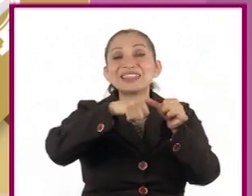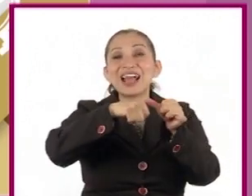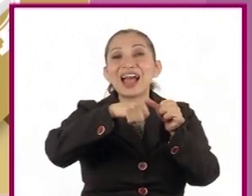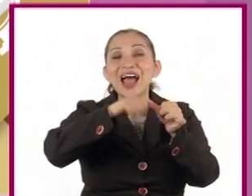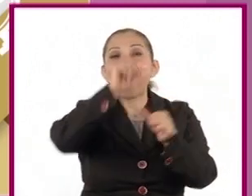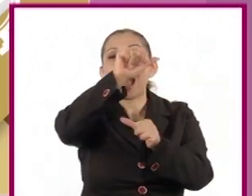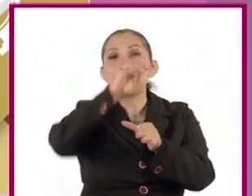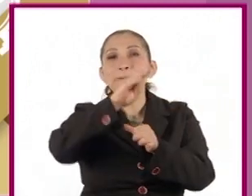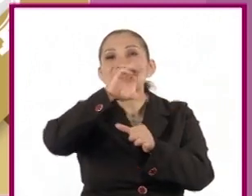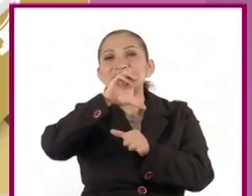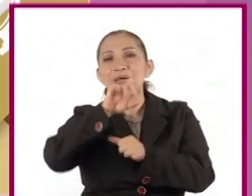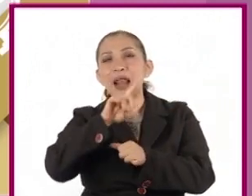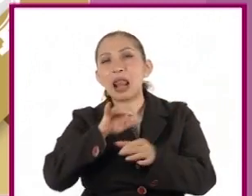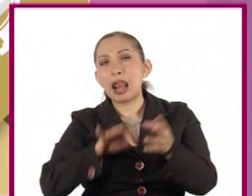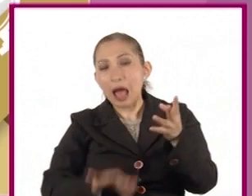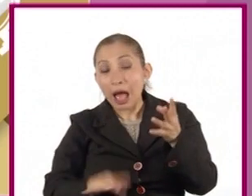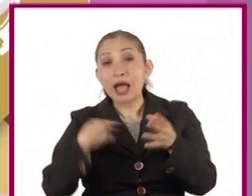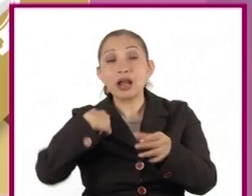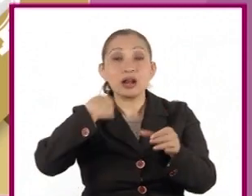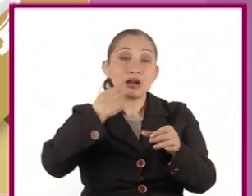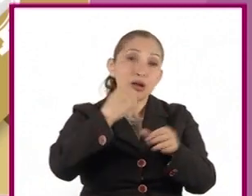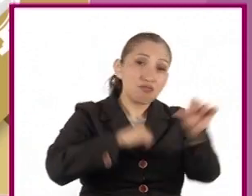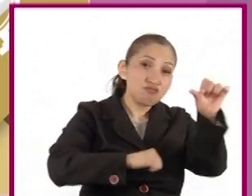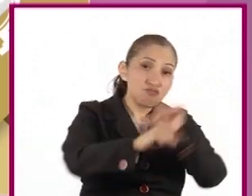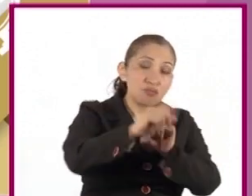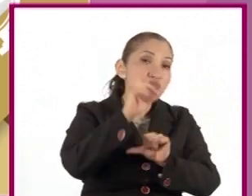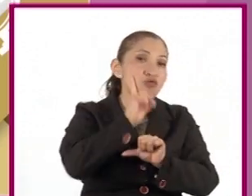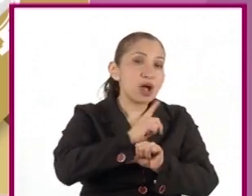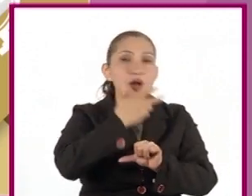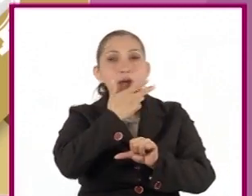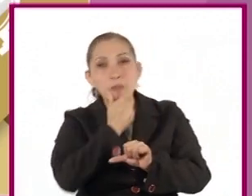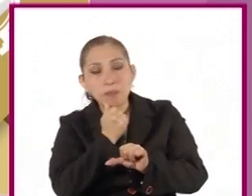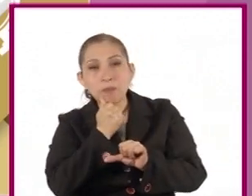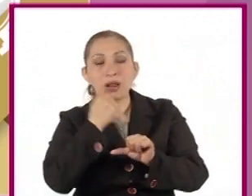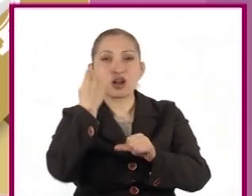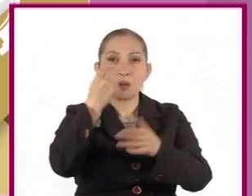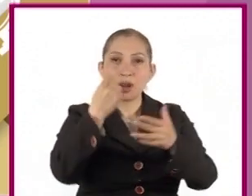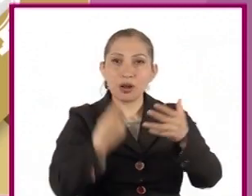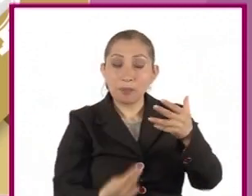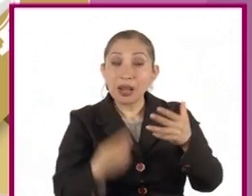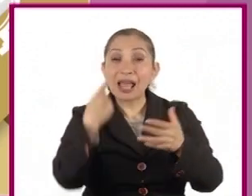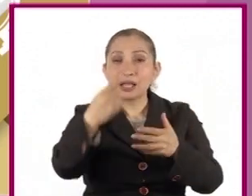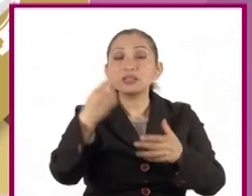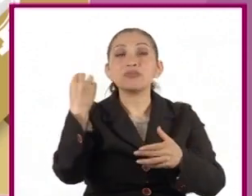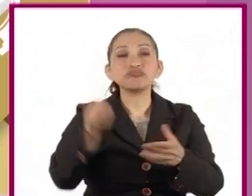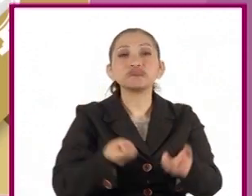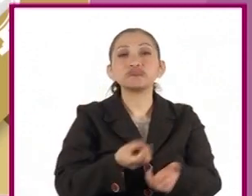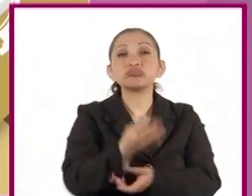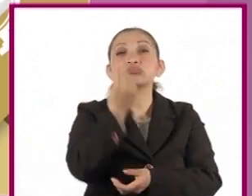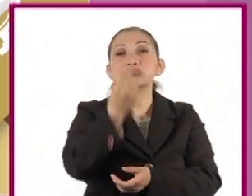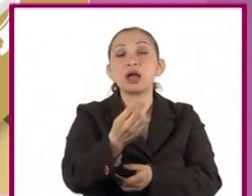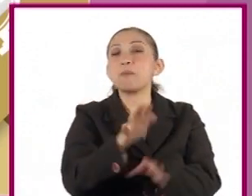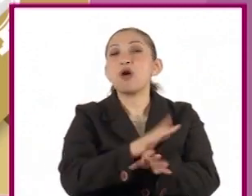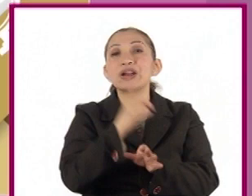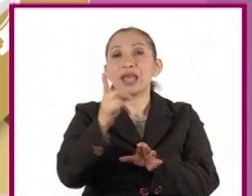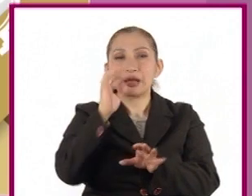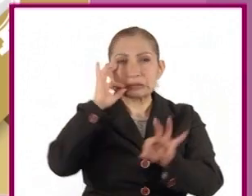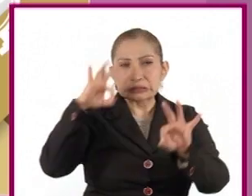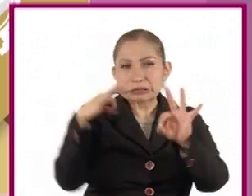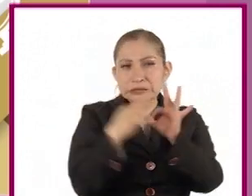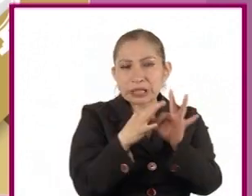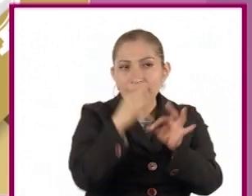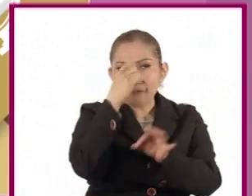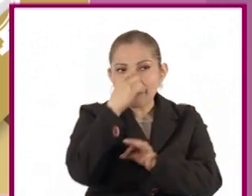alfabeto y alternan nombres masculinos con femeninos. El uso de este procedimiento se debe a la precisión